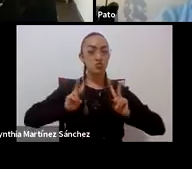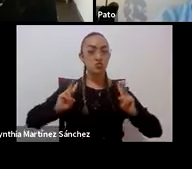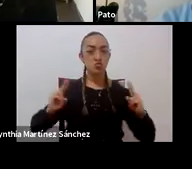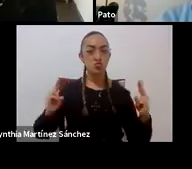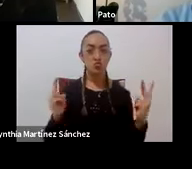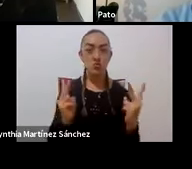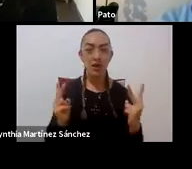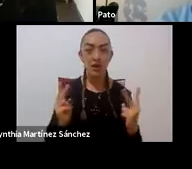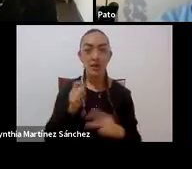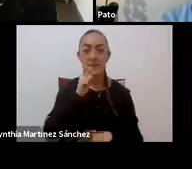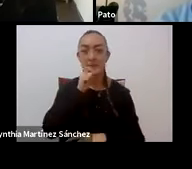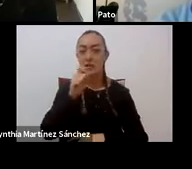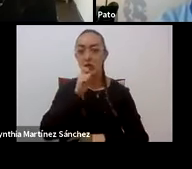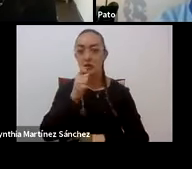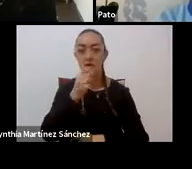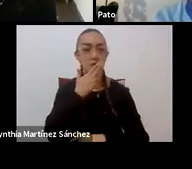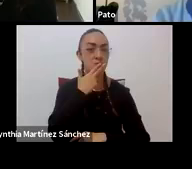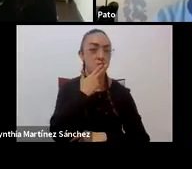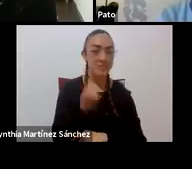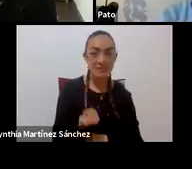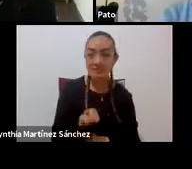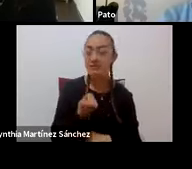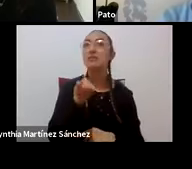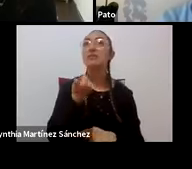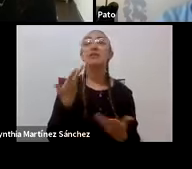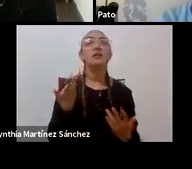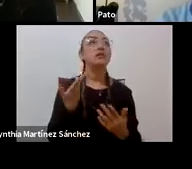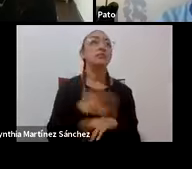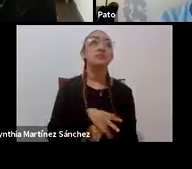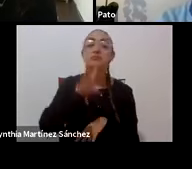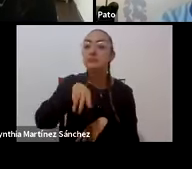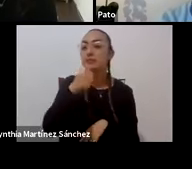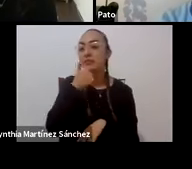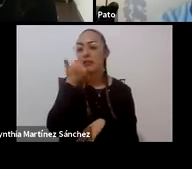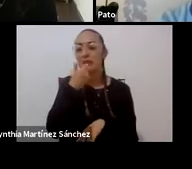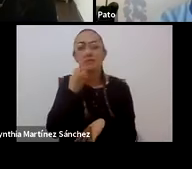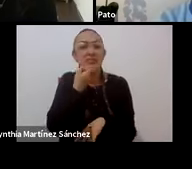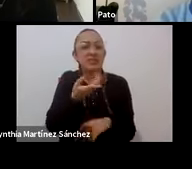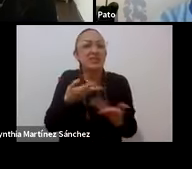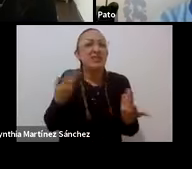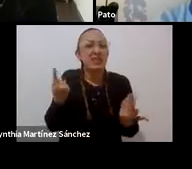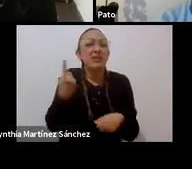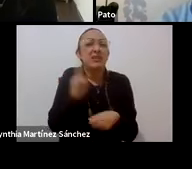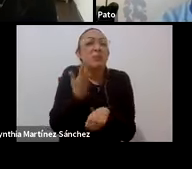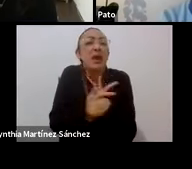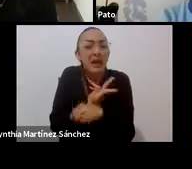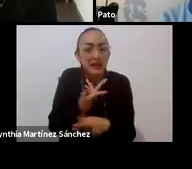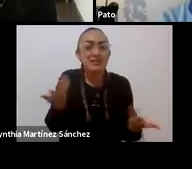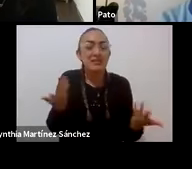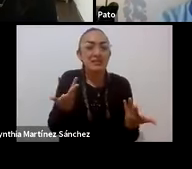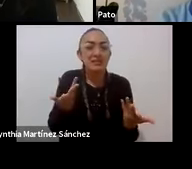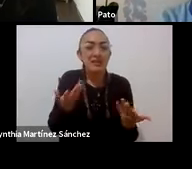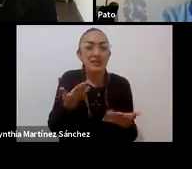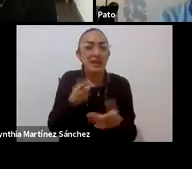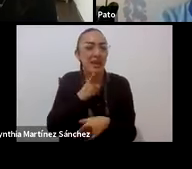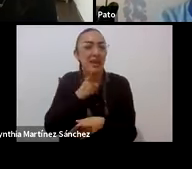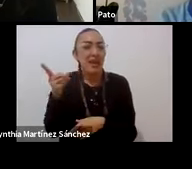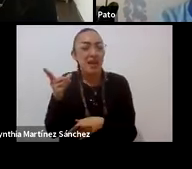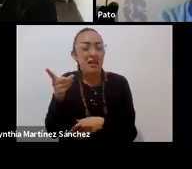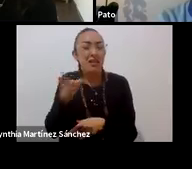el micrófono, en fin, los muchachos dicen, ¿y aquí qué pasa, no? ¿A qué viene este viejito